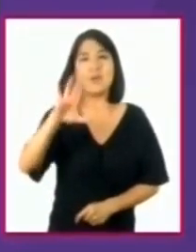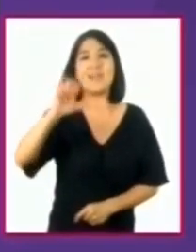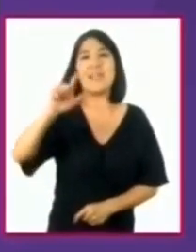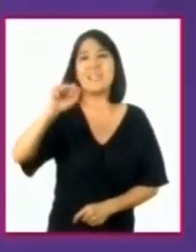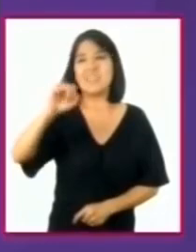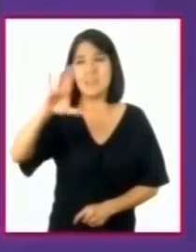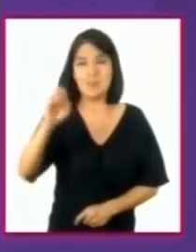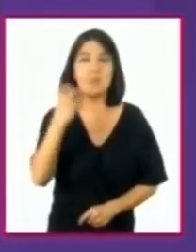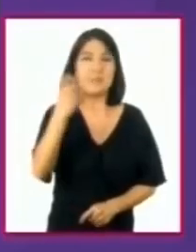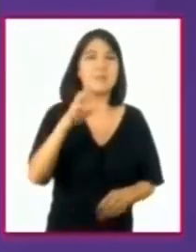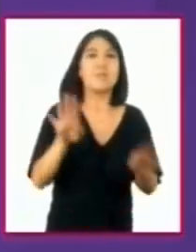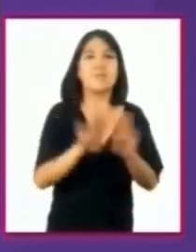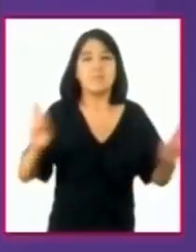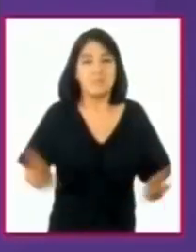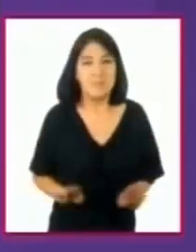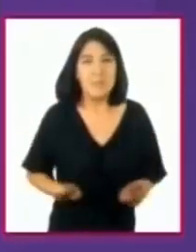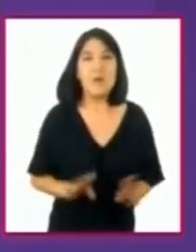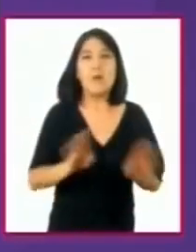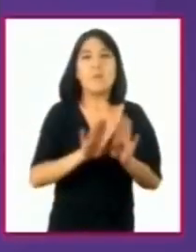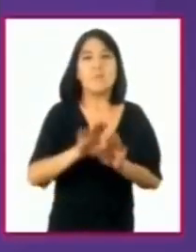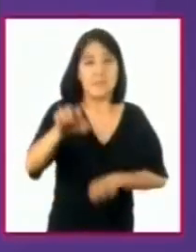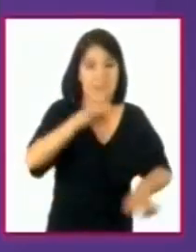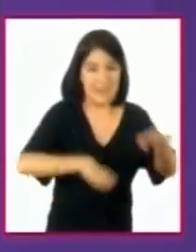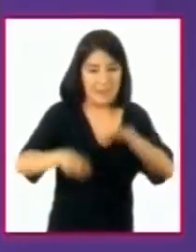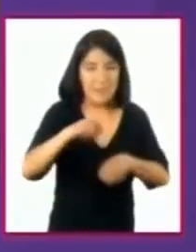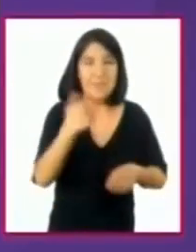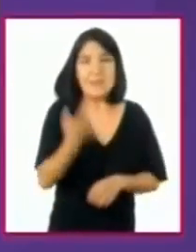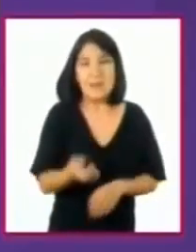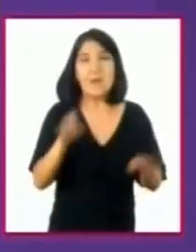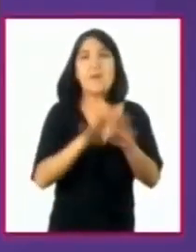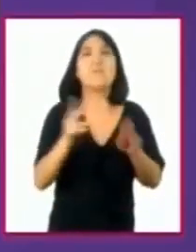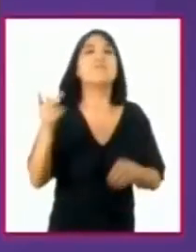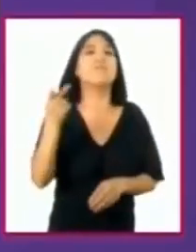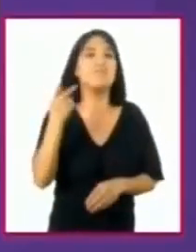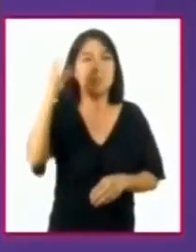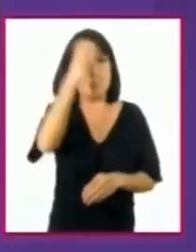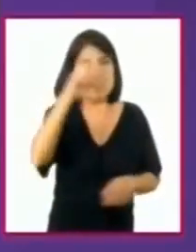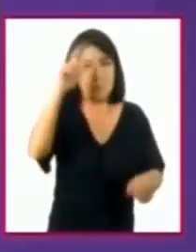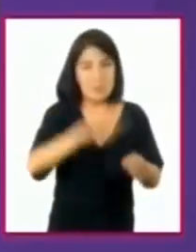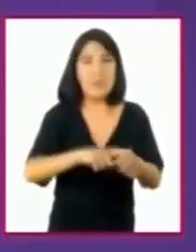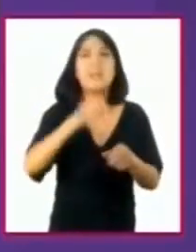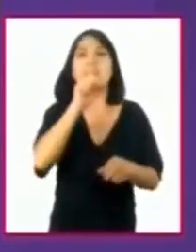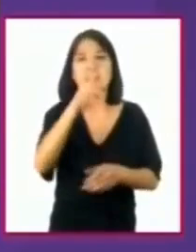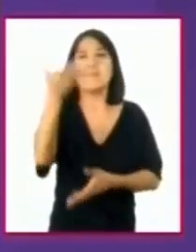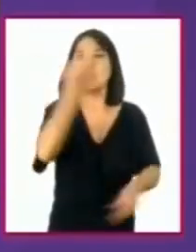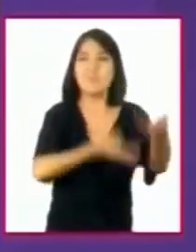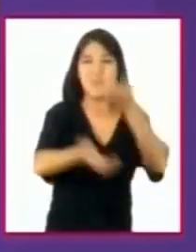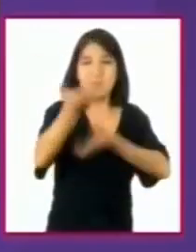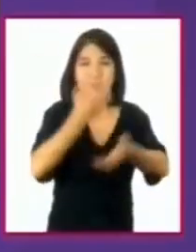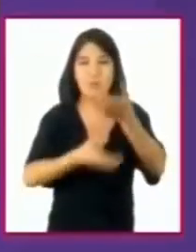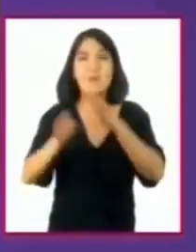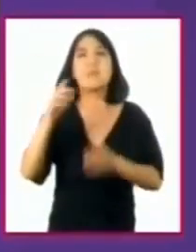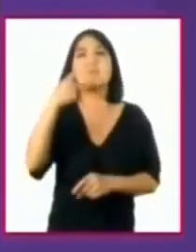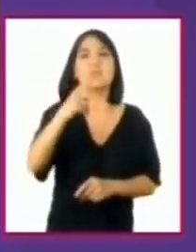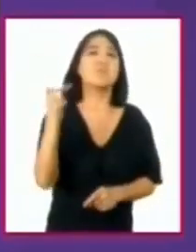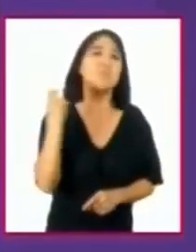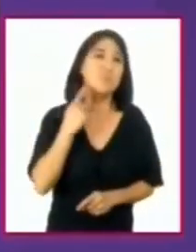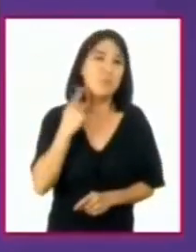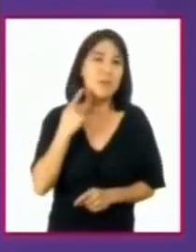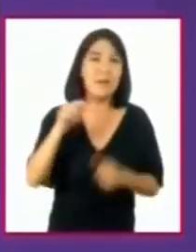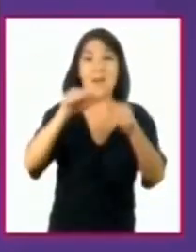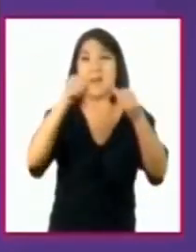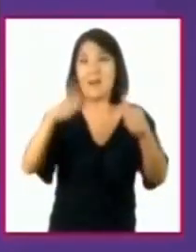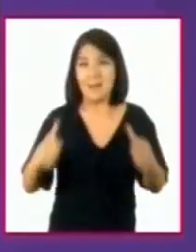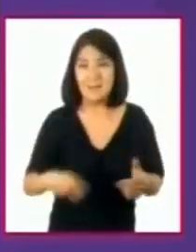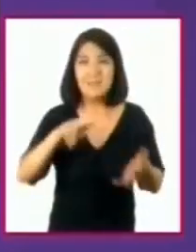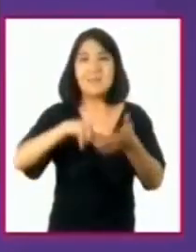se caracterizó por el intercambio económico y cultural, así como por el desarrollo de los centros urbanos en los ámbitos políticos,